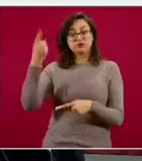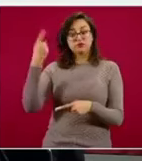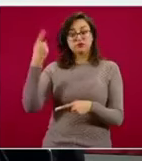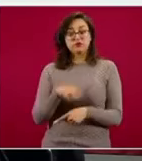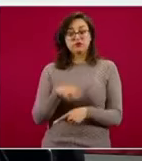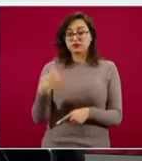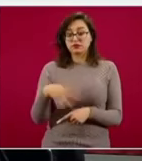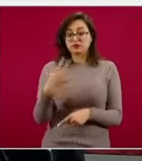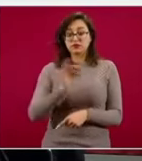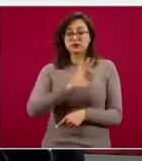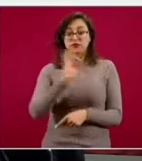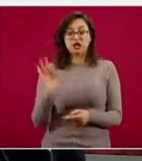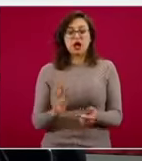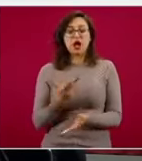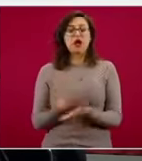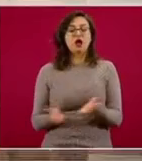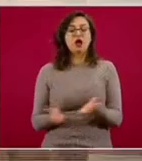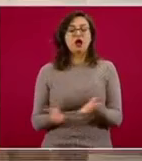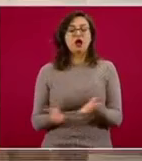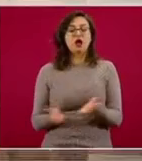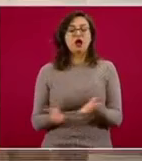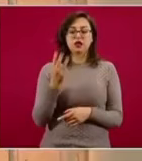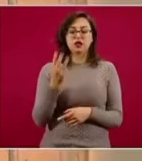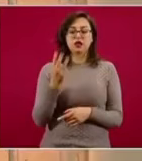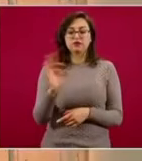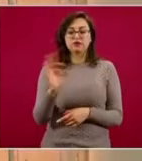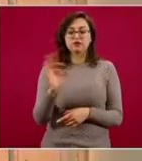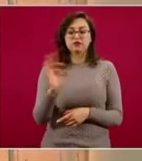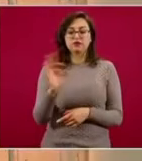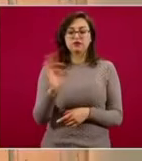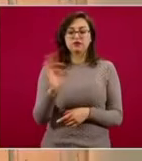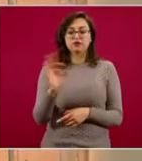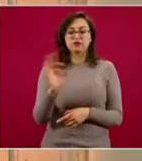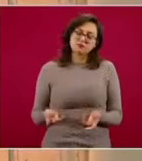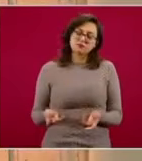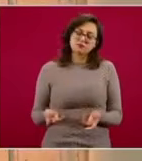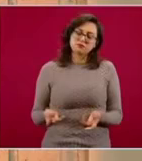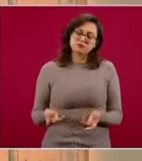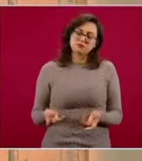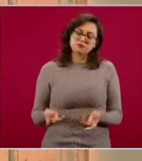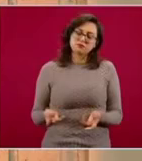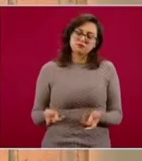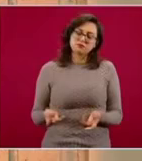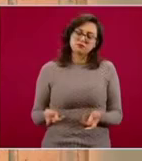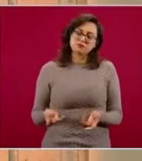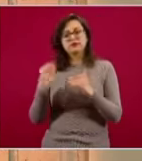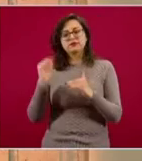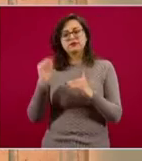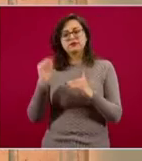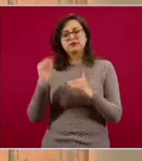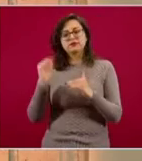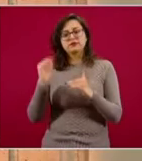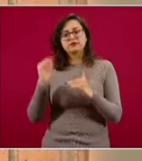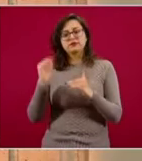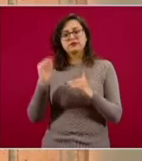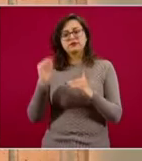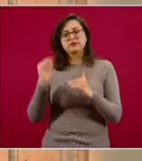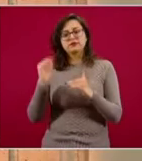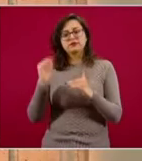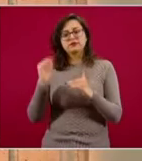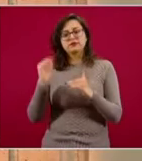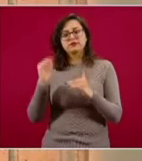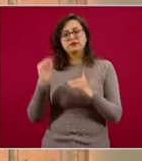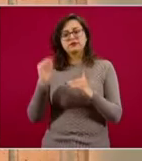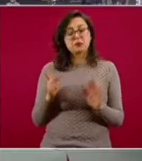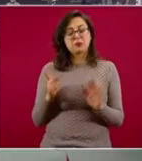14%, y el día de hoy lo tenemos en 3%. Sabemos también que este 3% pudiera nuevamente regresar al 4% en los siguientes días, pero